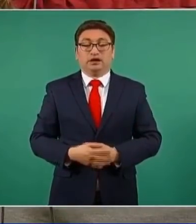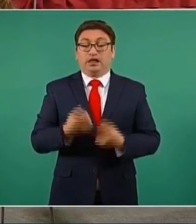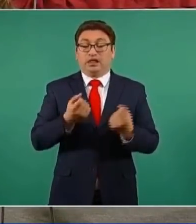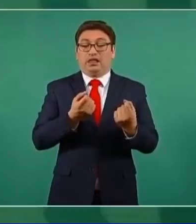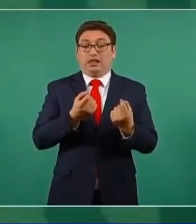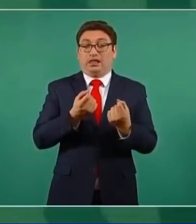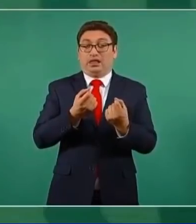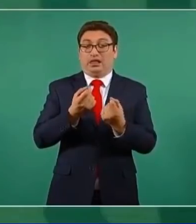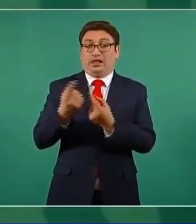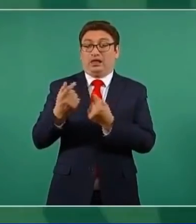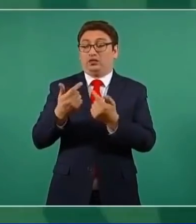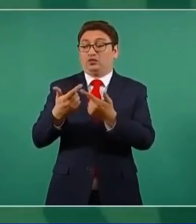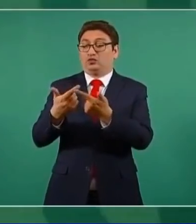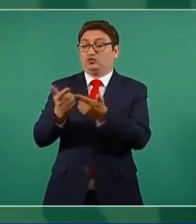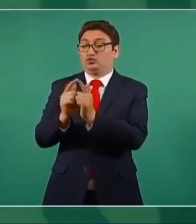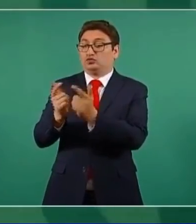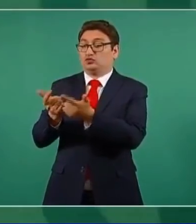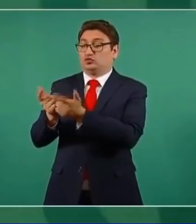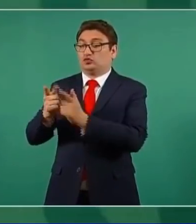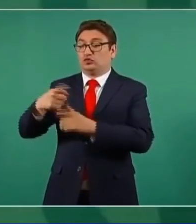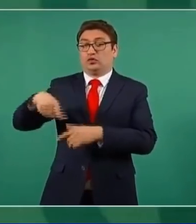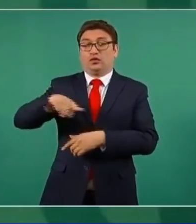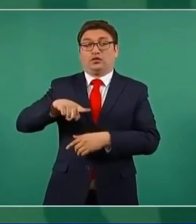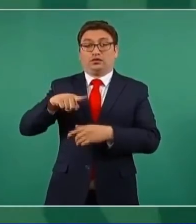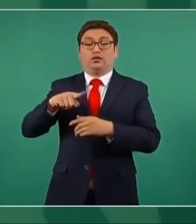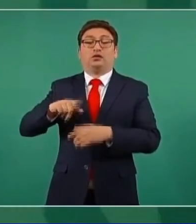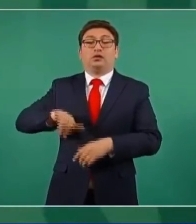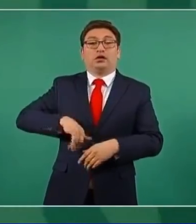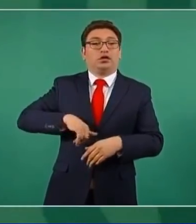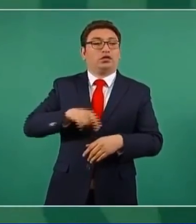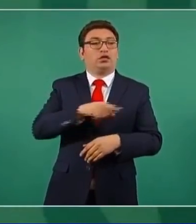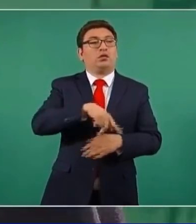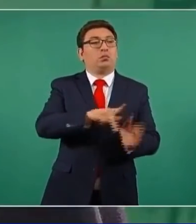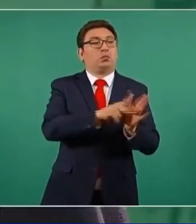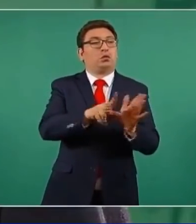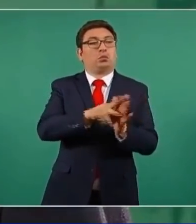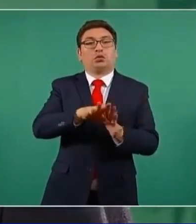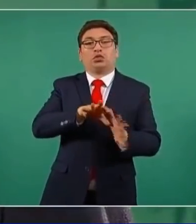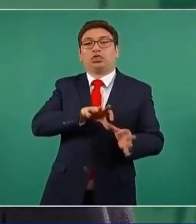subordinados a los grupos de intereses creados,